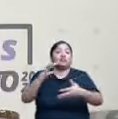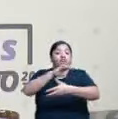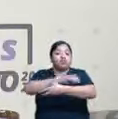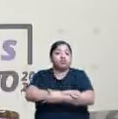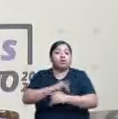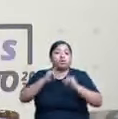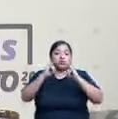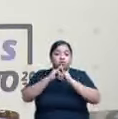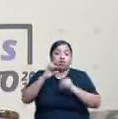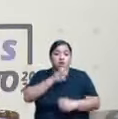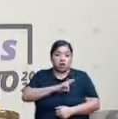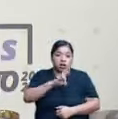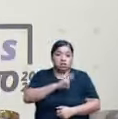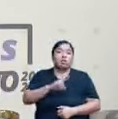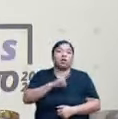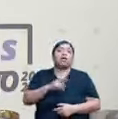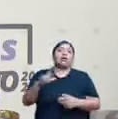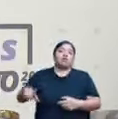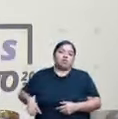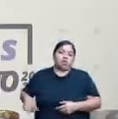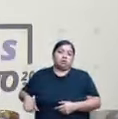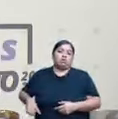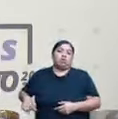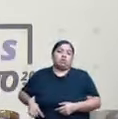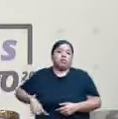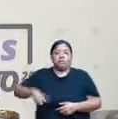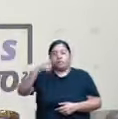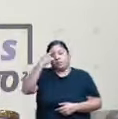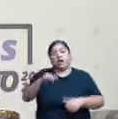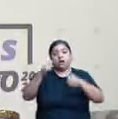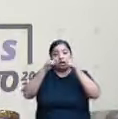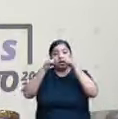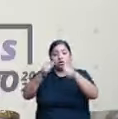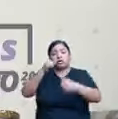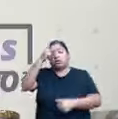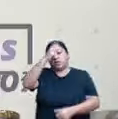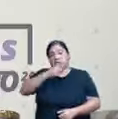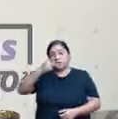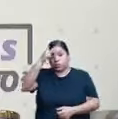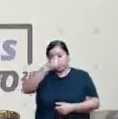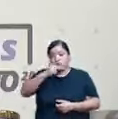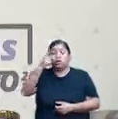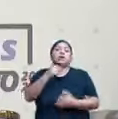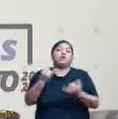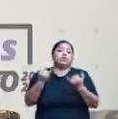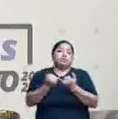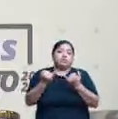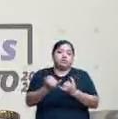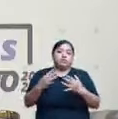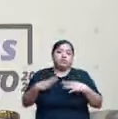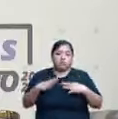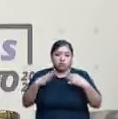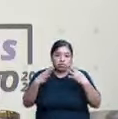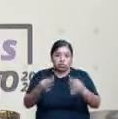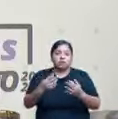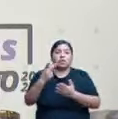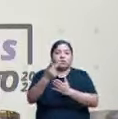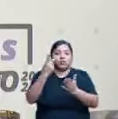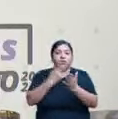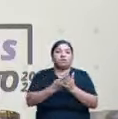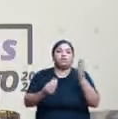privadas y públicas para la atención psicológica y la creación de algunos